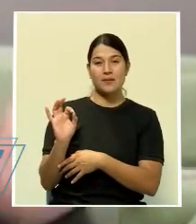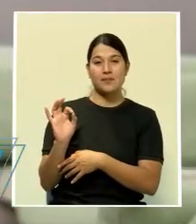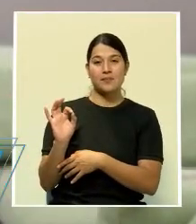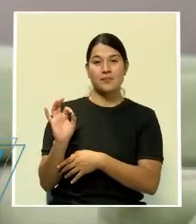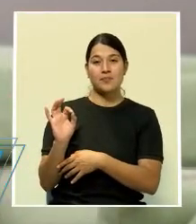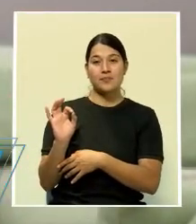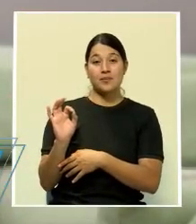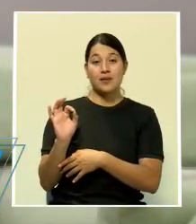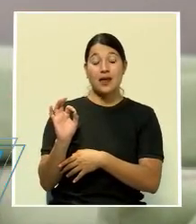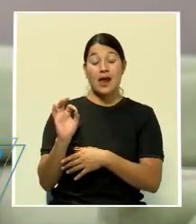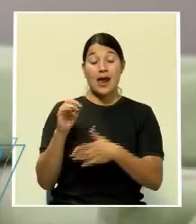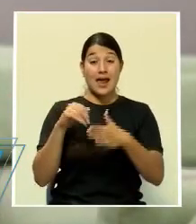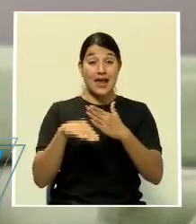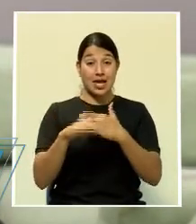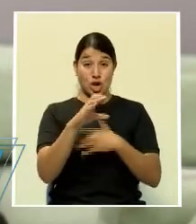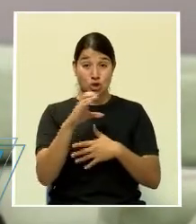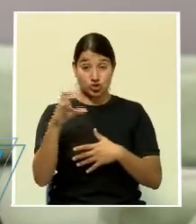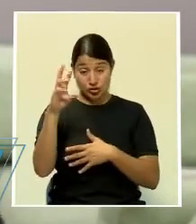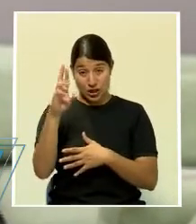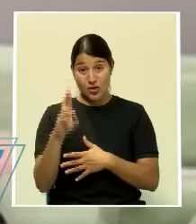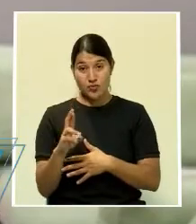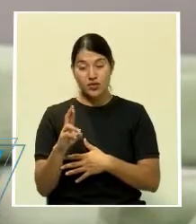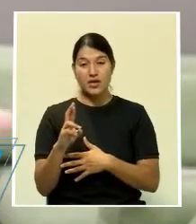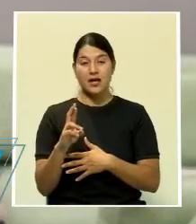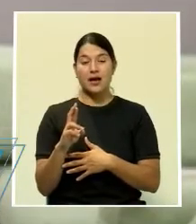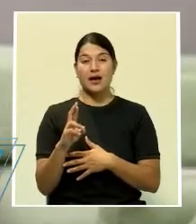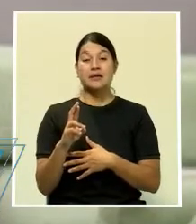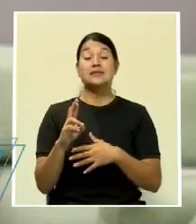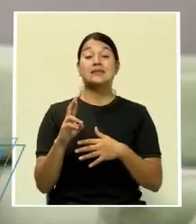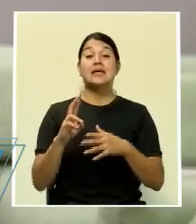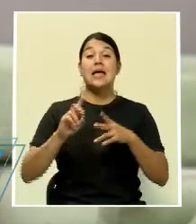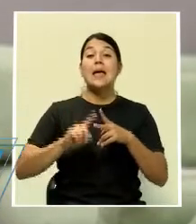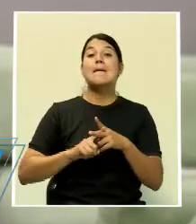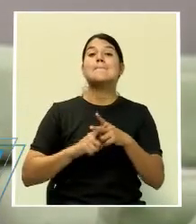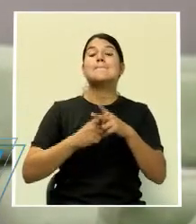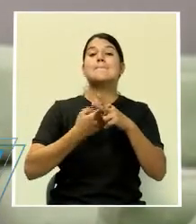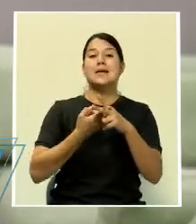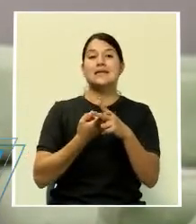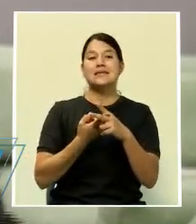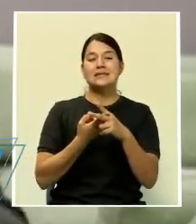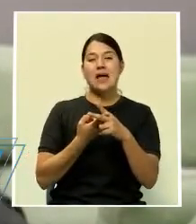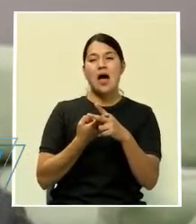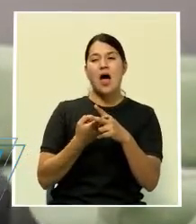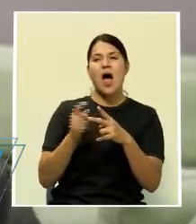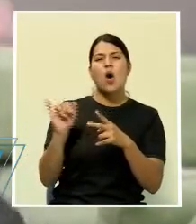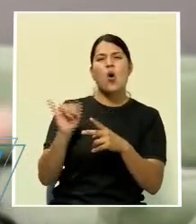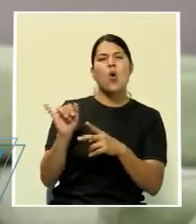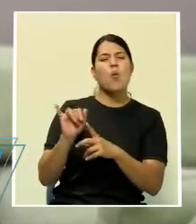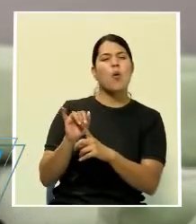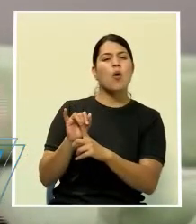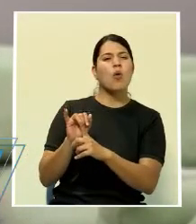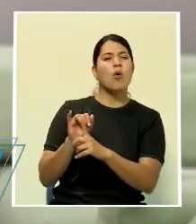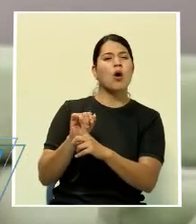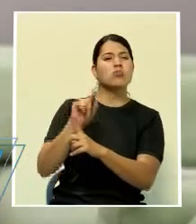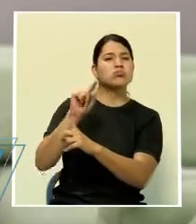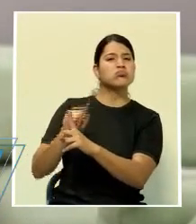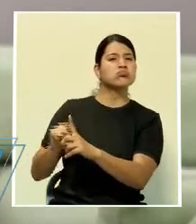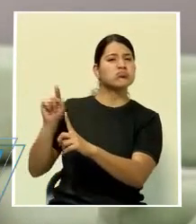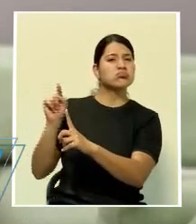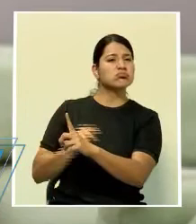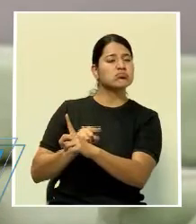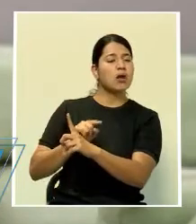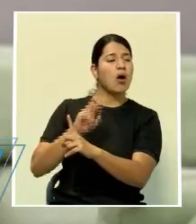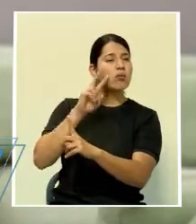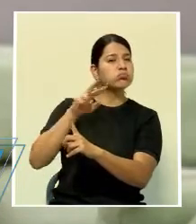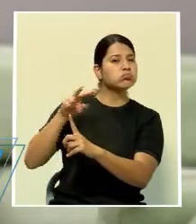ideario costarricense, a partir principalmente de sus élites, empieza a invisibilizar y a crear ciertos silencios en la memoria